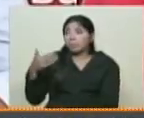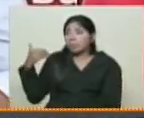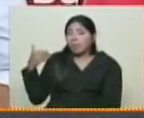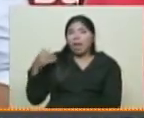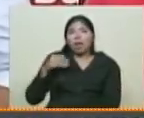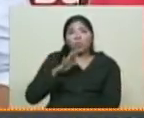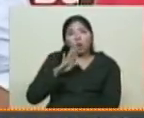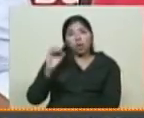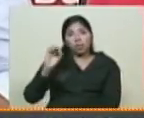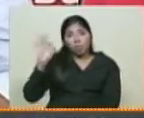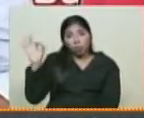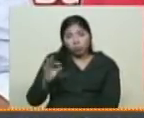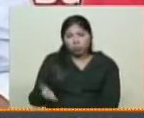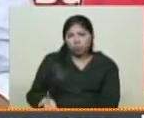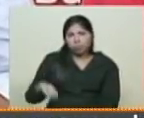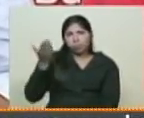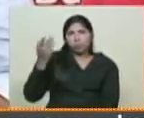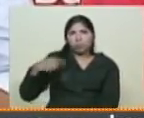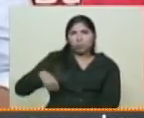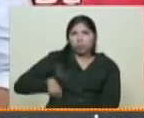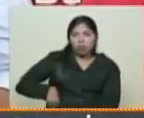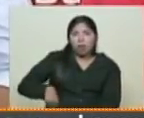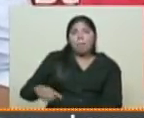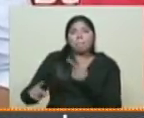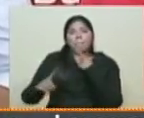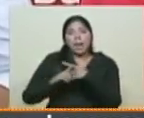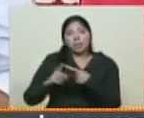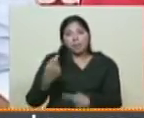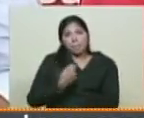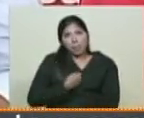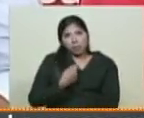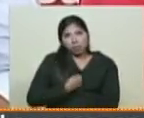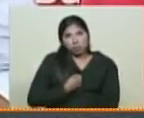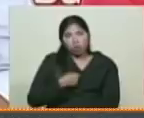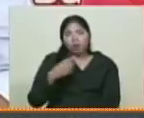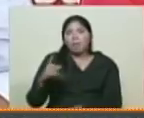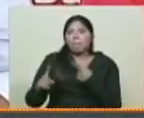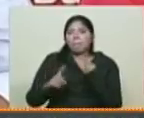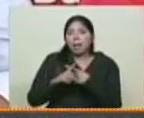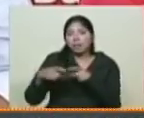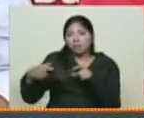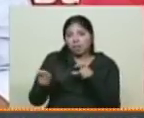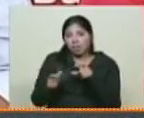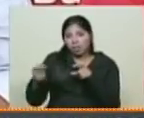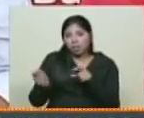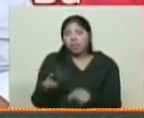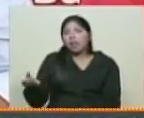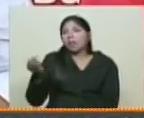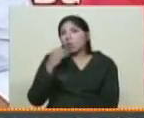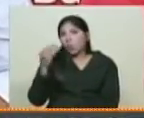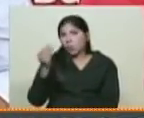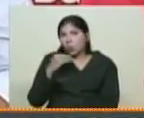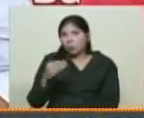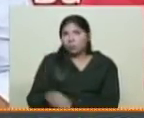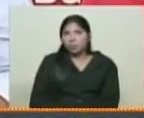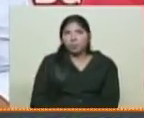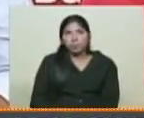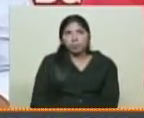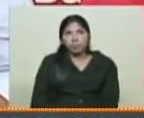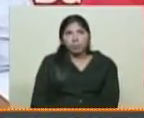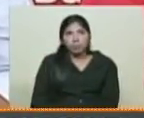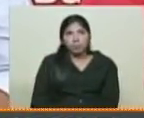salarial integral, tanto de sueldo como también de los estatiques de alimentación, de igual manera